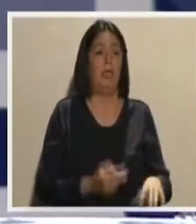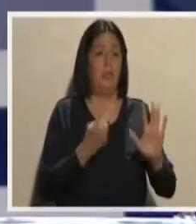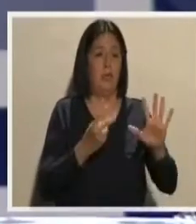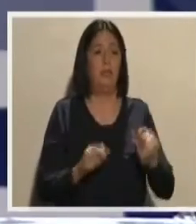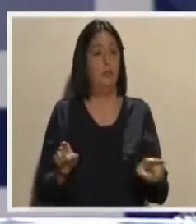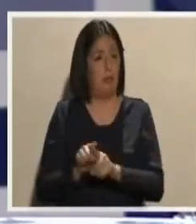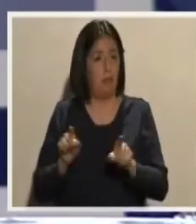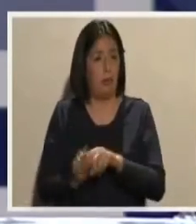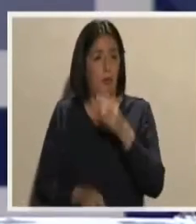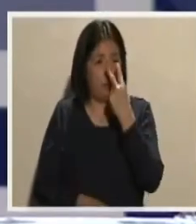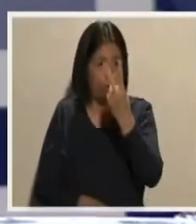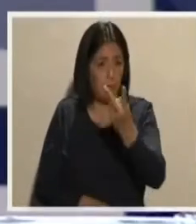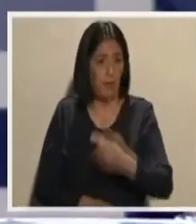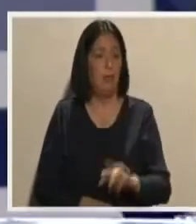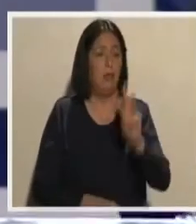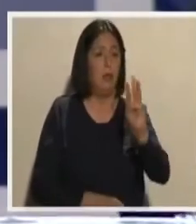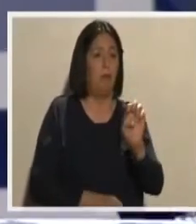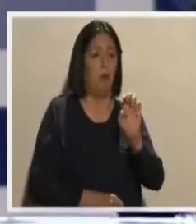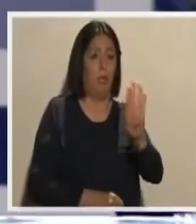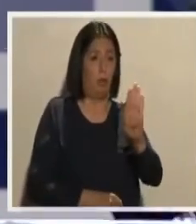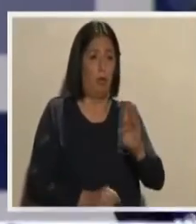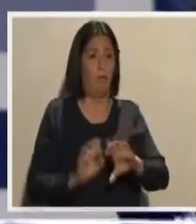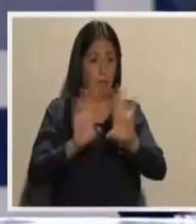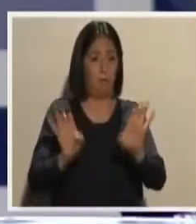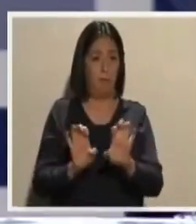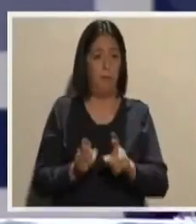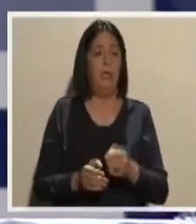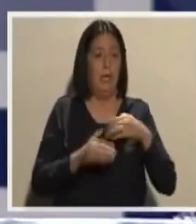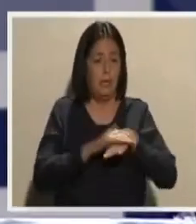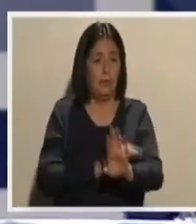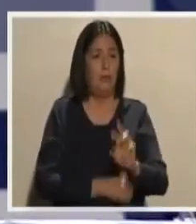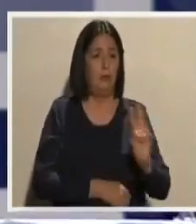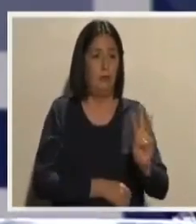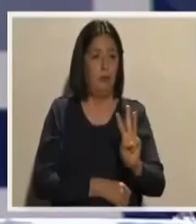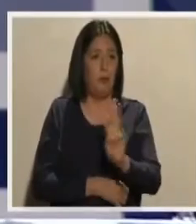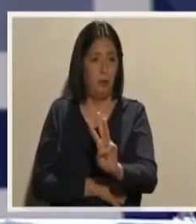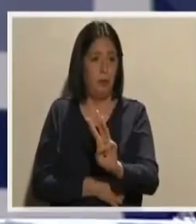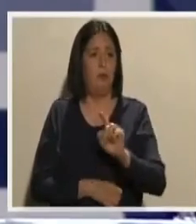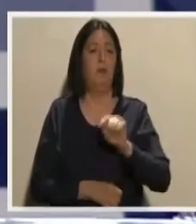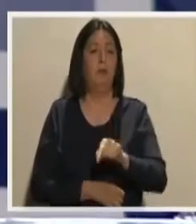página web del Jurado Nacional de Elecciones ingresando a